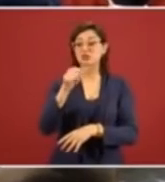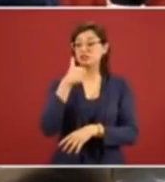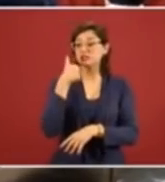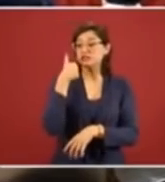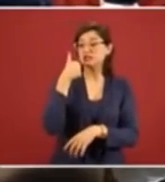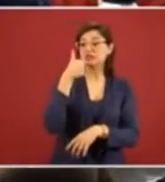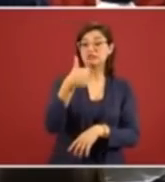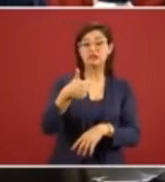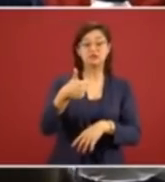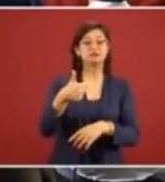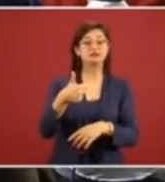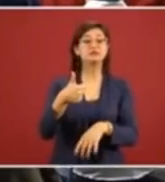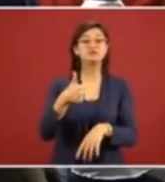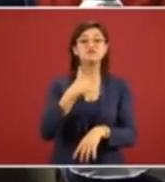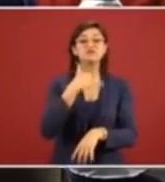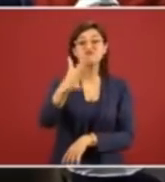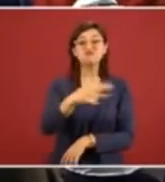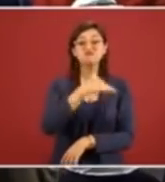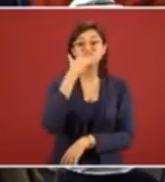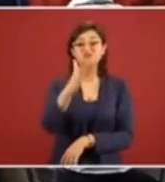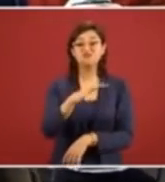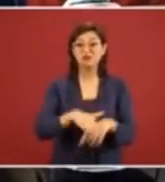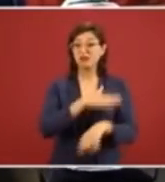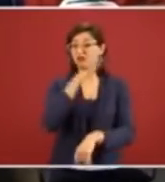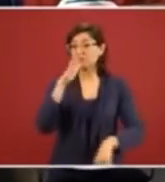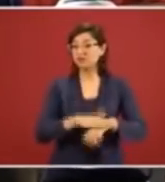en el mundo, sin duda.